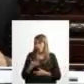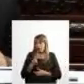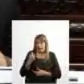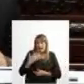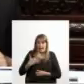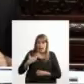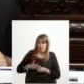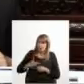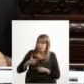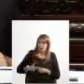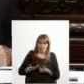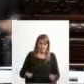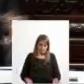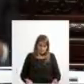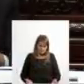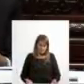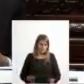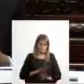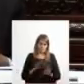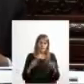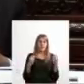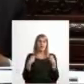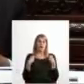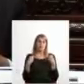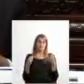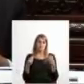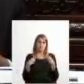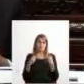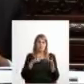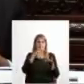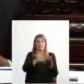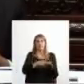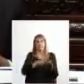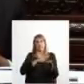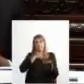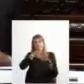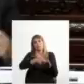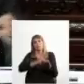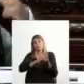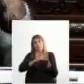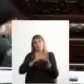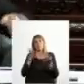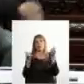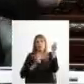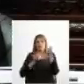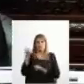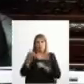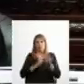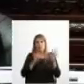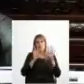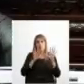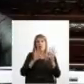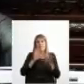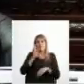al productor. Se cansó de subsidiar con el fideicomiso del transporte, 9%,